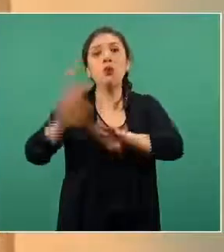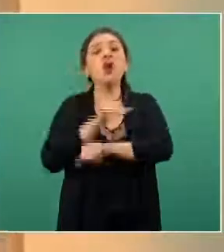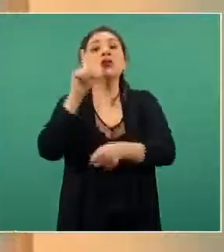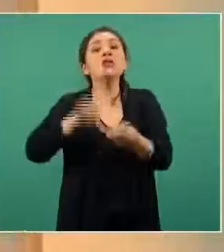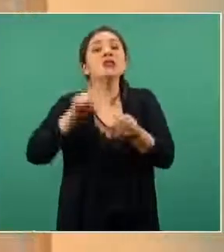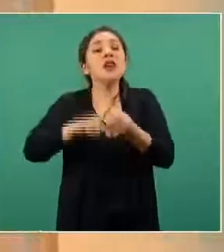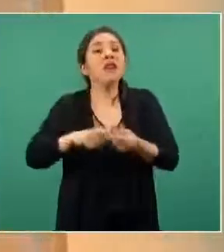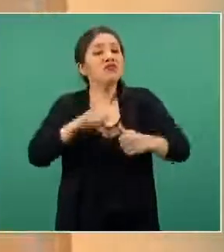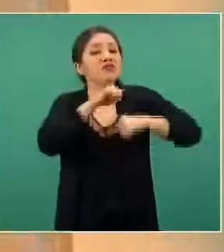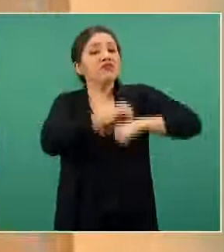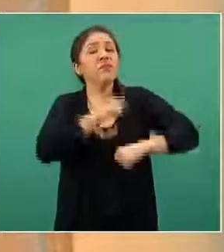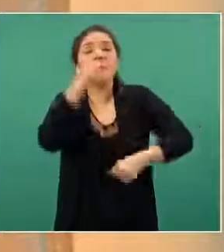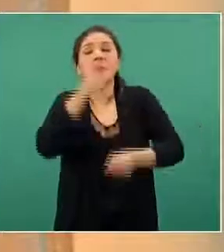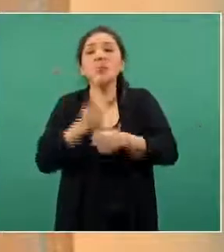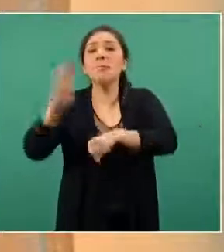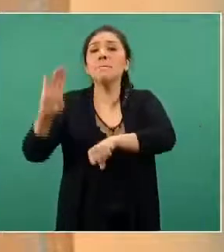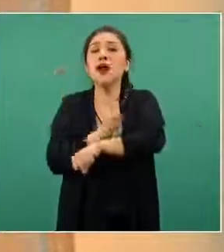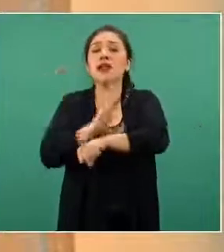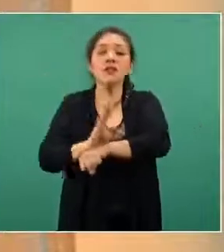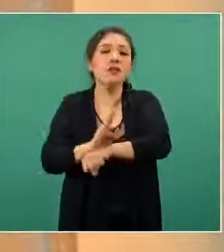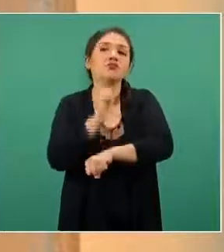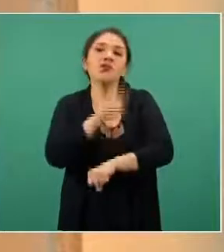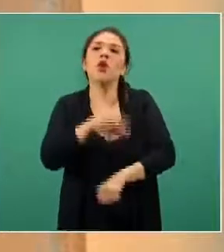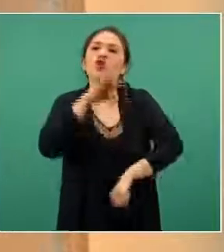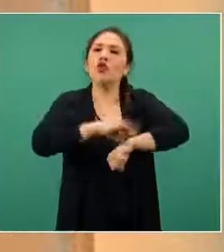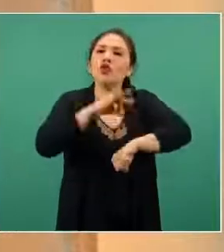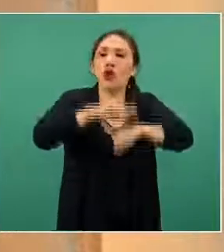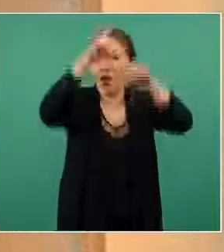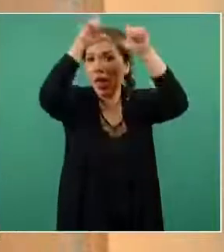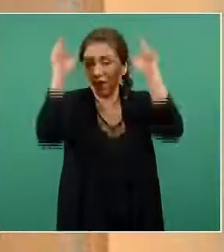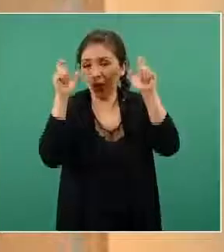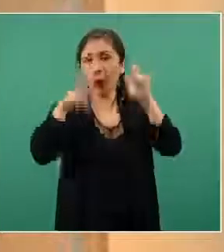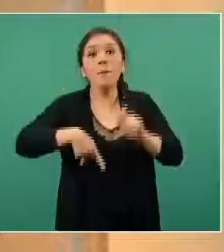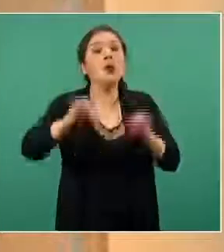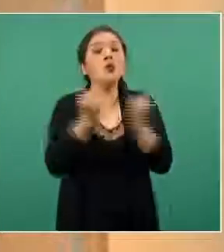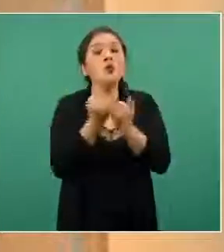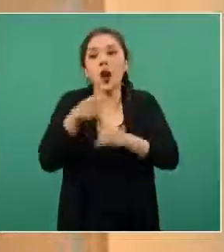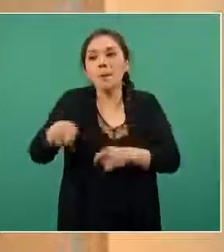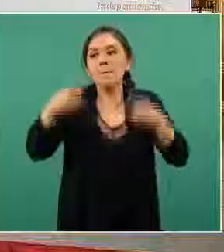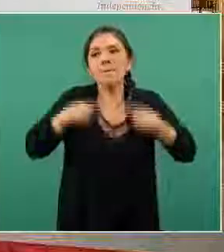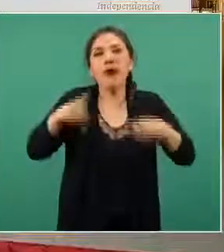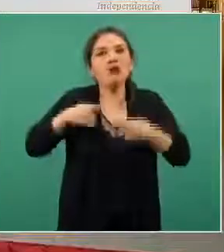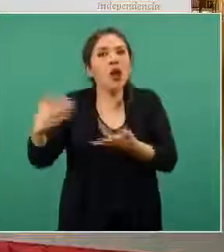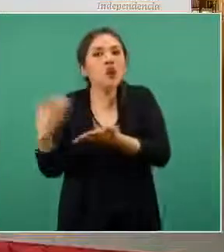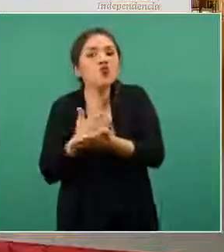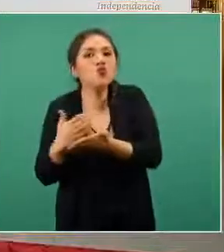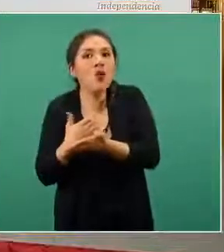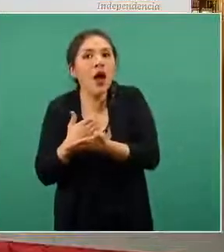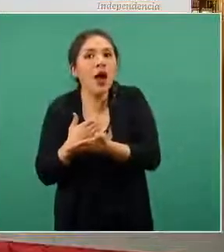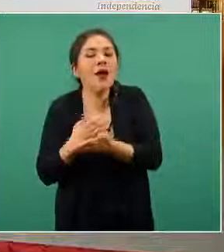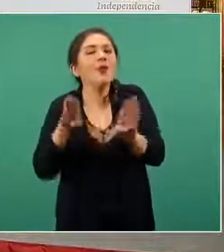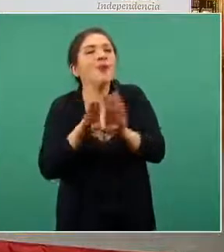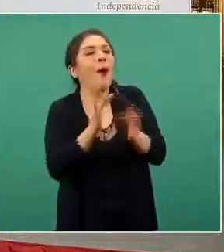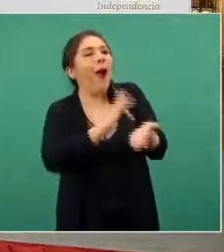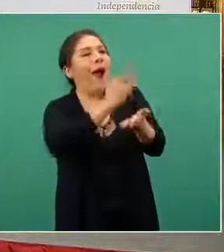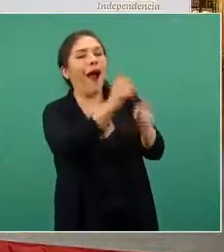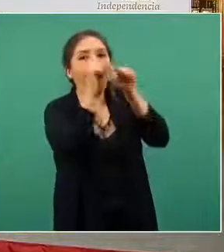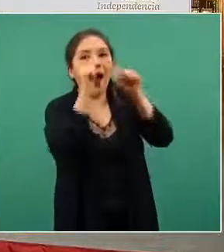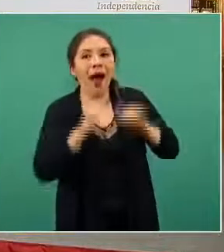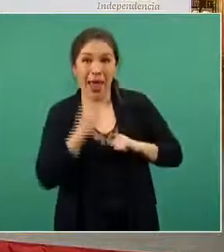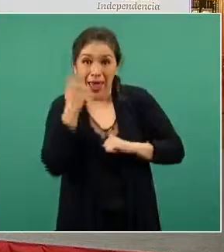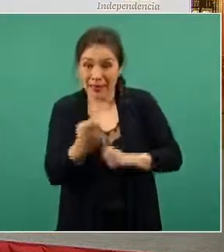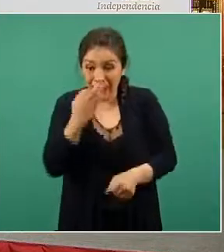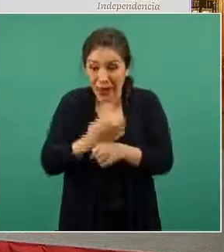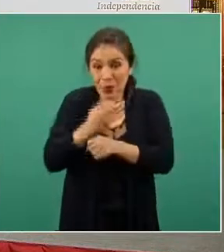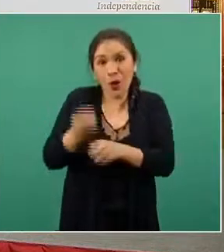es el personal de salud, el médico y la enfermera, pero el mayormente beneficiado es el paciente. Entonces, esta sería una